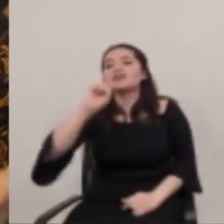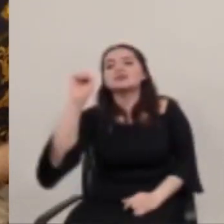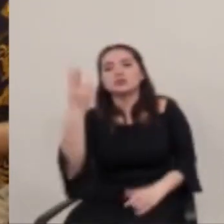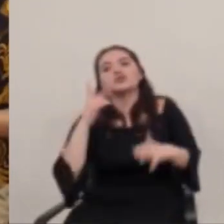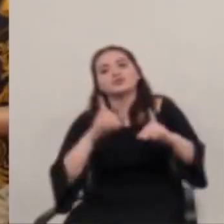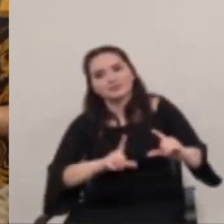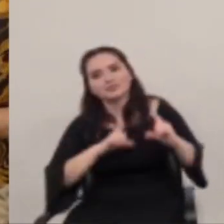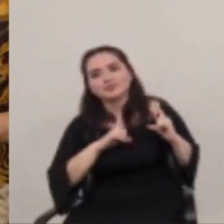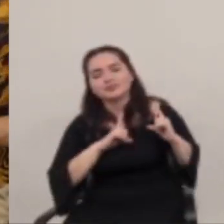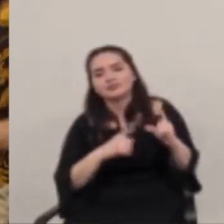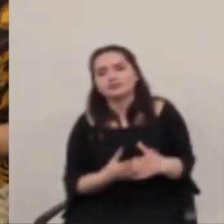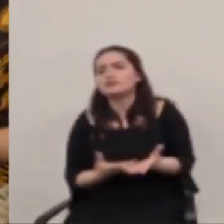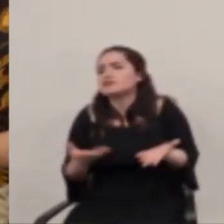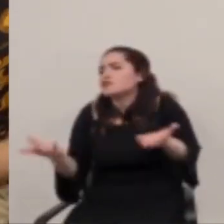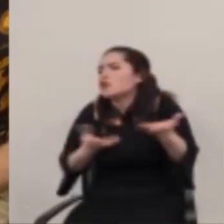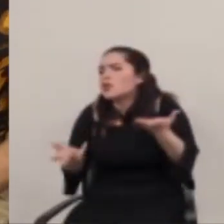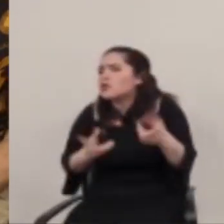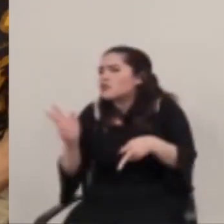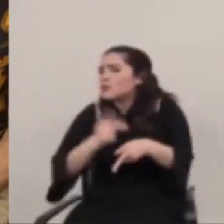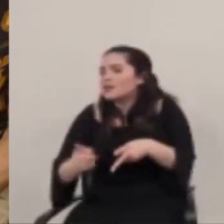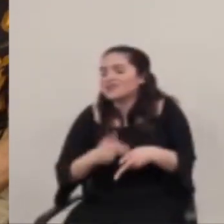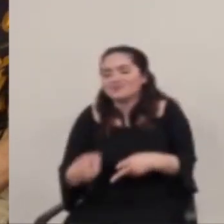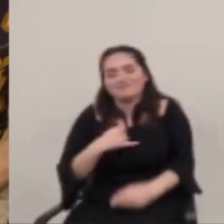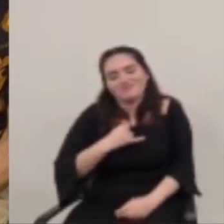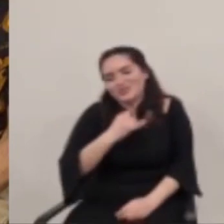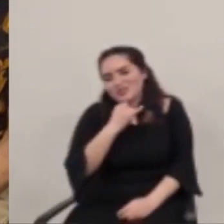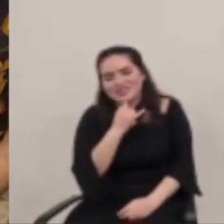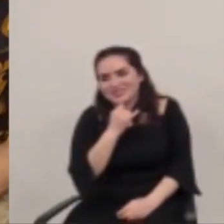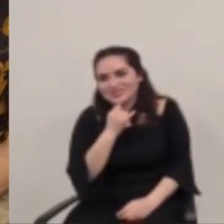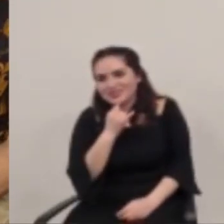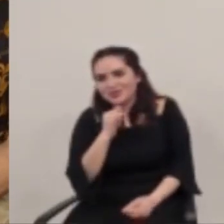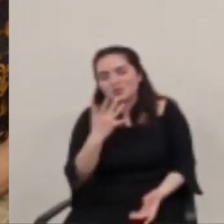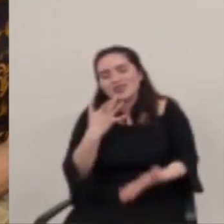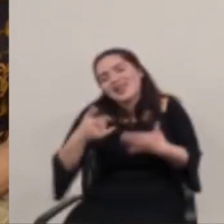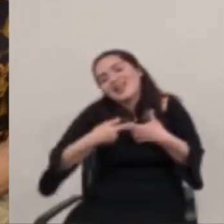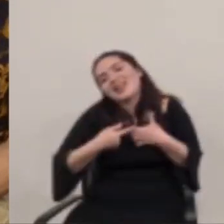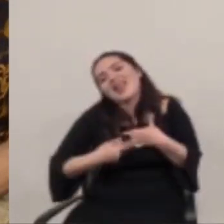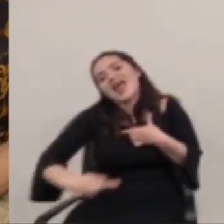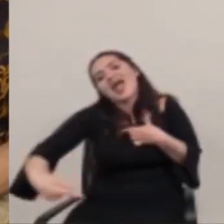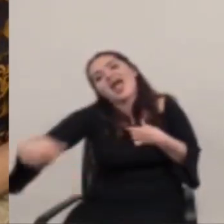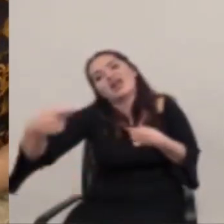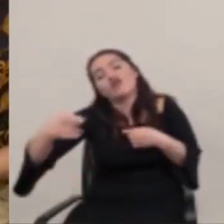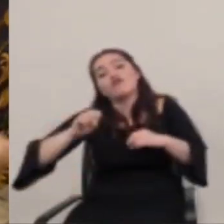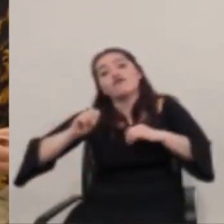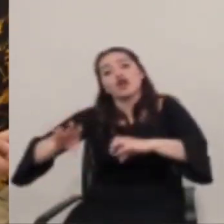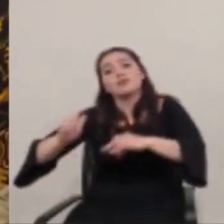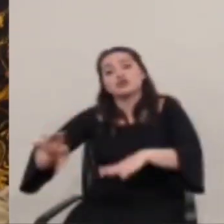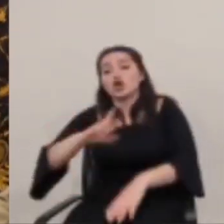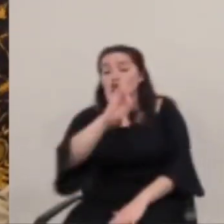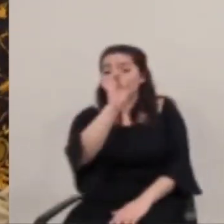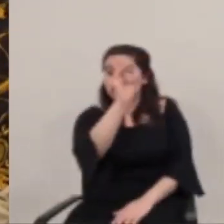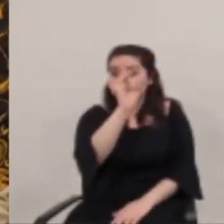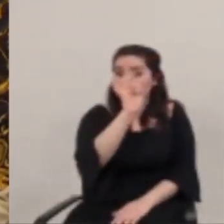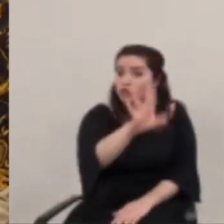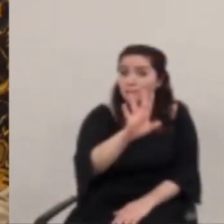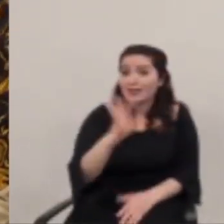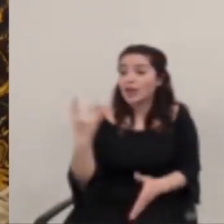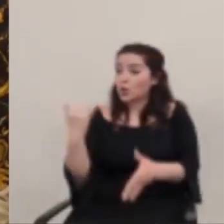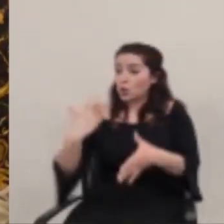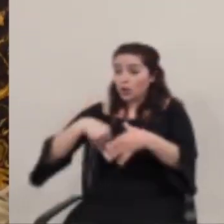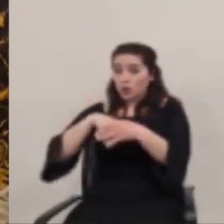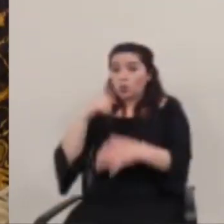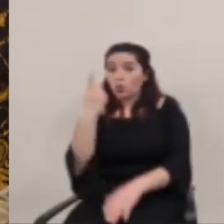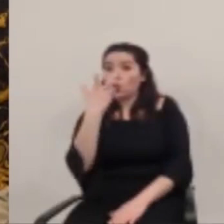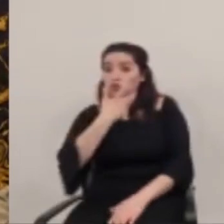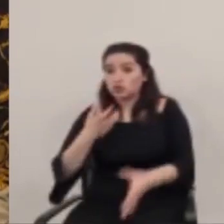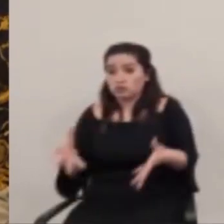Ahora, el cómo lo vamos a realizar, en verdad no lo sé, porque es algo largo que no solamente implica el poder incluir un curso